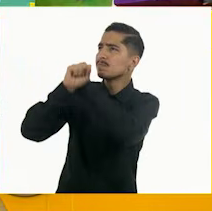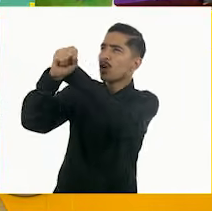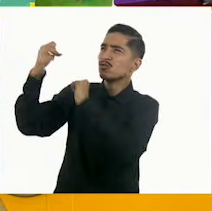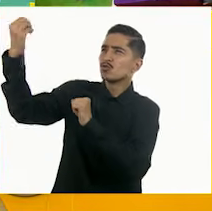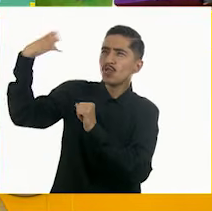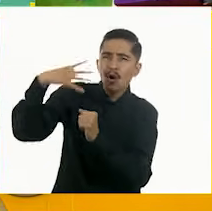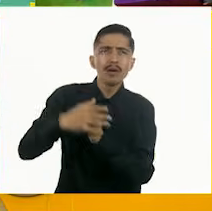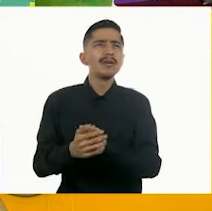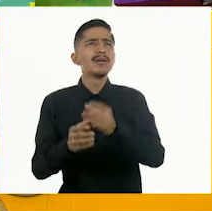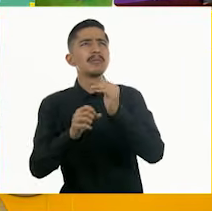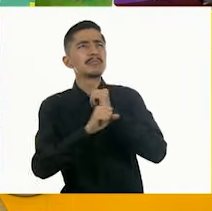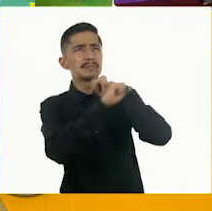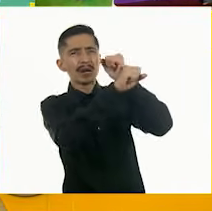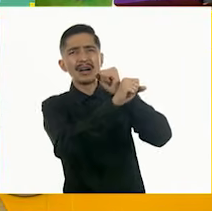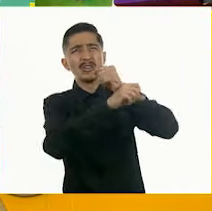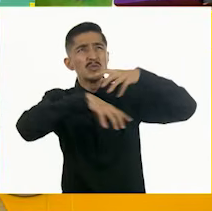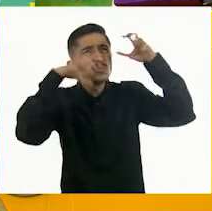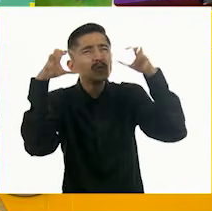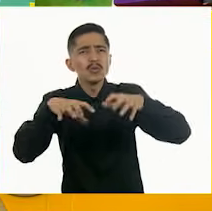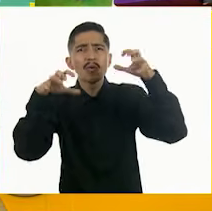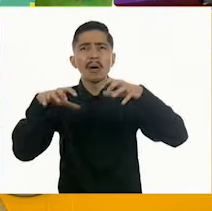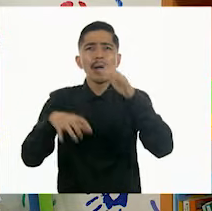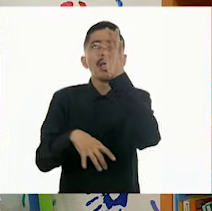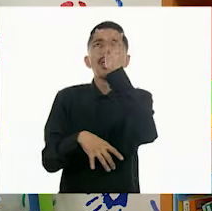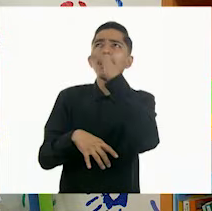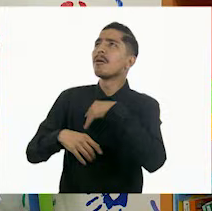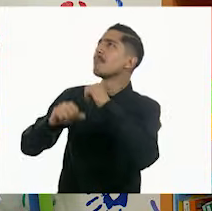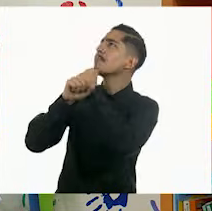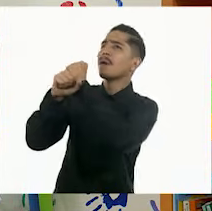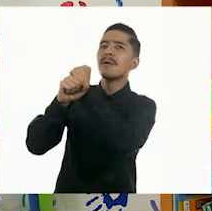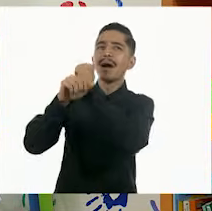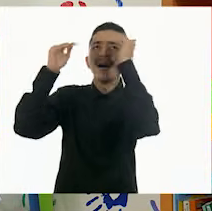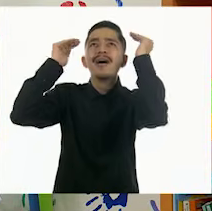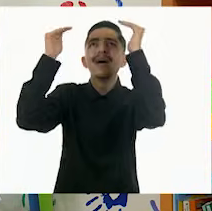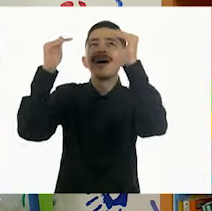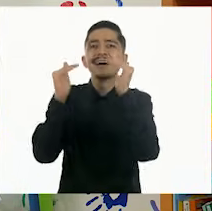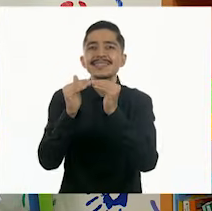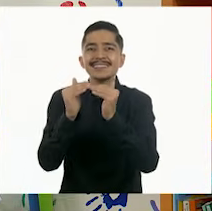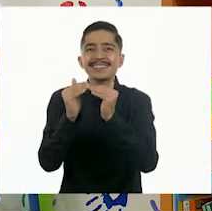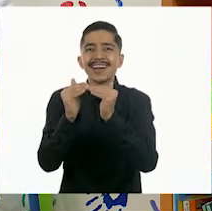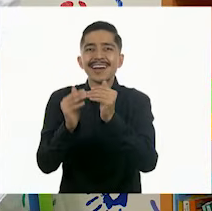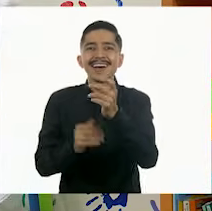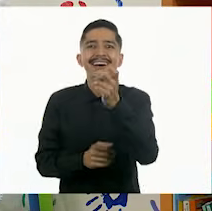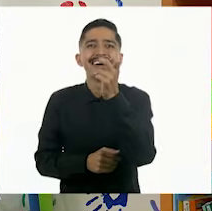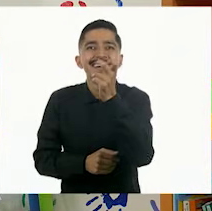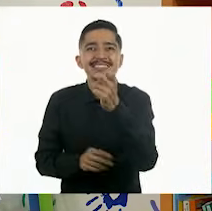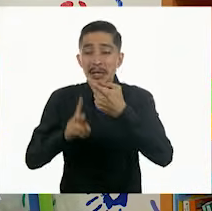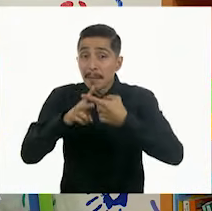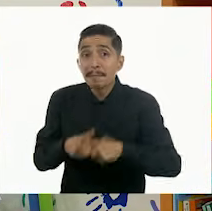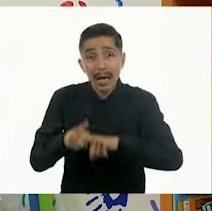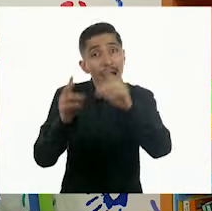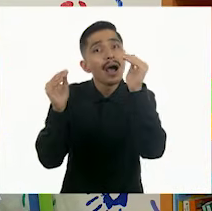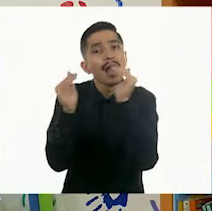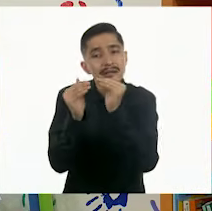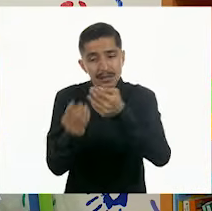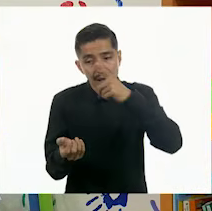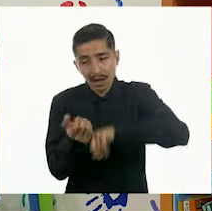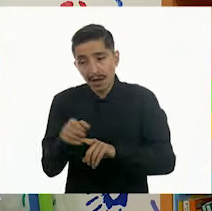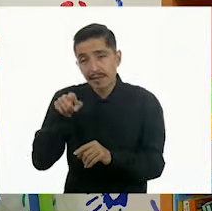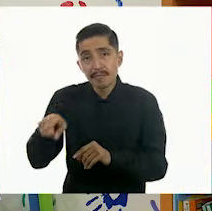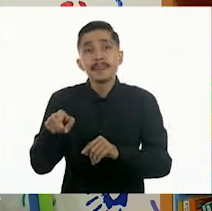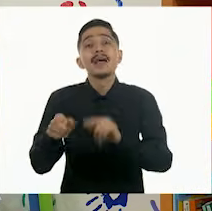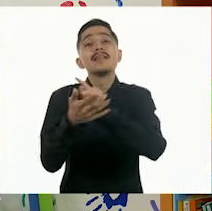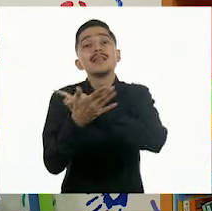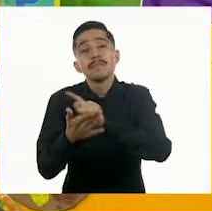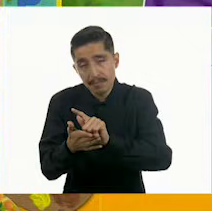lluvia, nos protege de climas, diferentes climas. Ah, es cierto. Y hay que empezar por una casa limpia. La salud